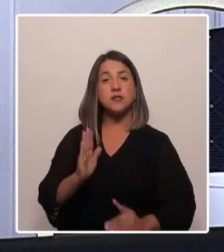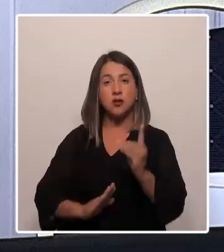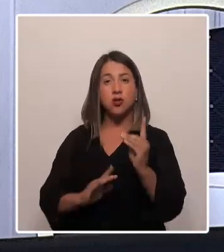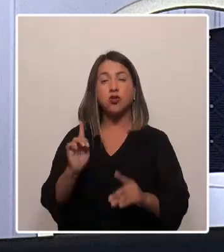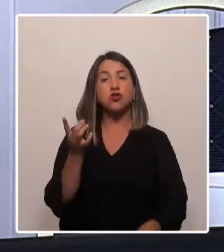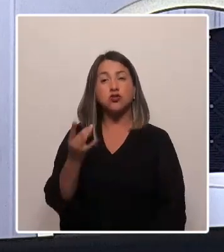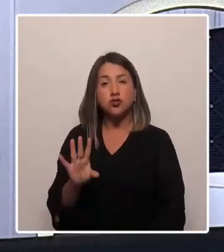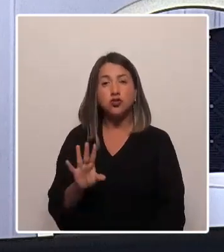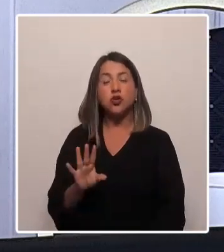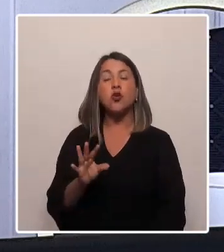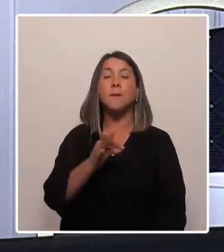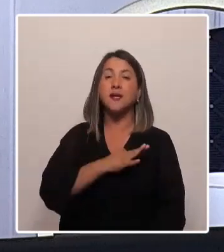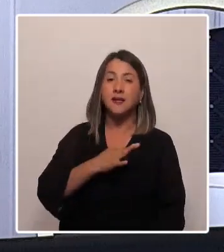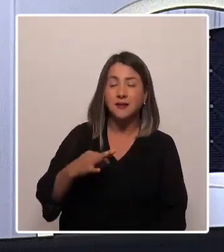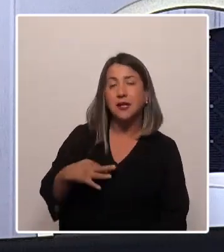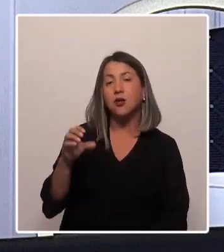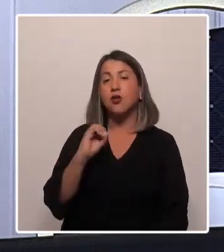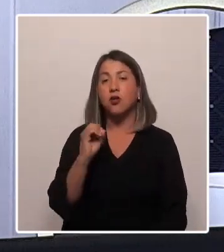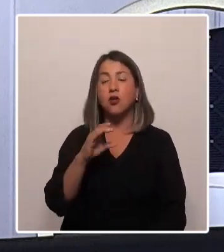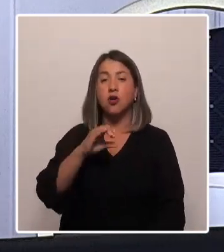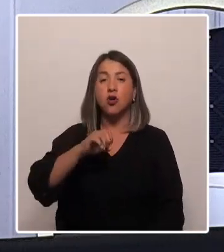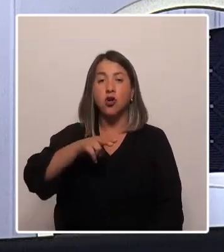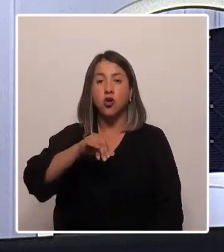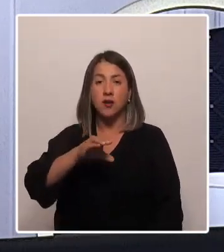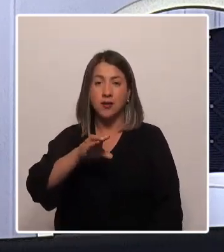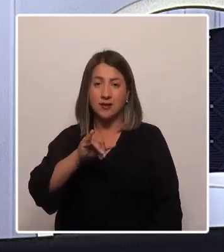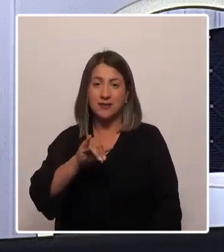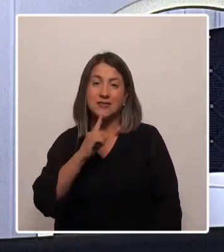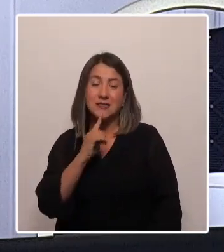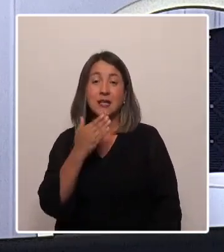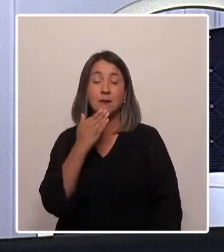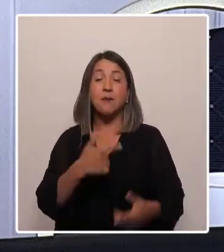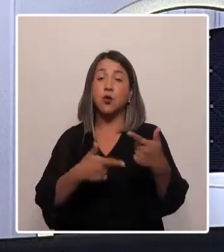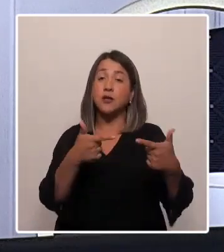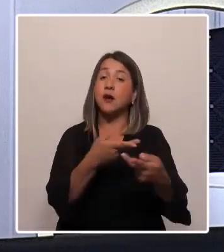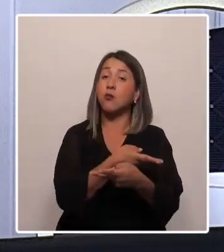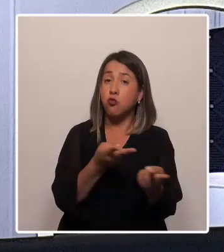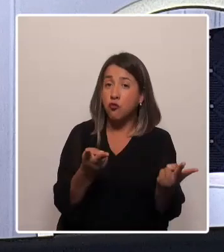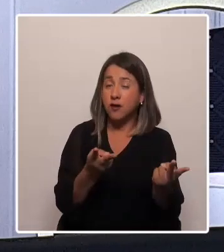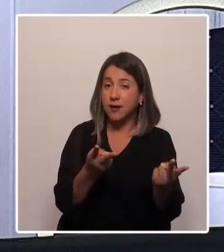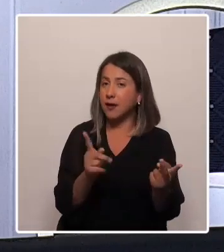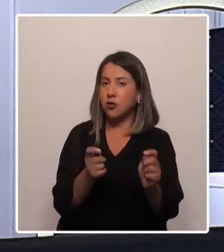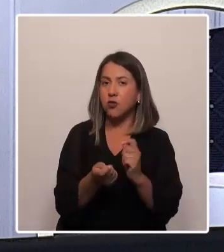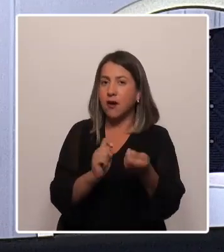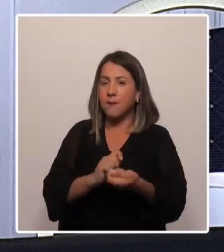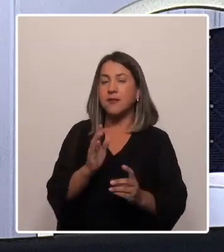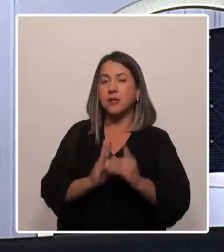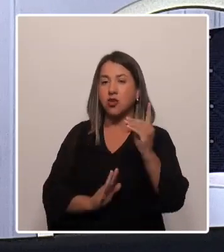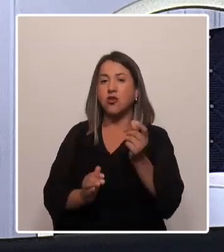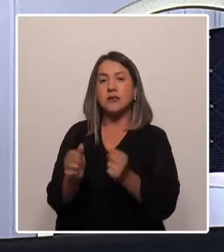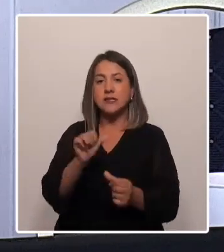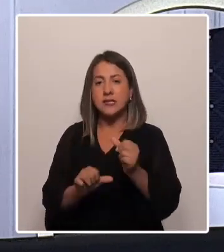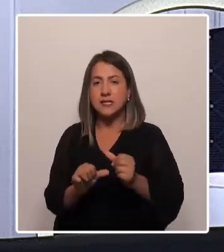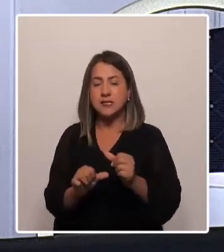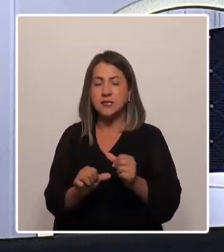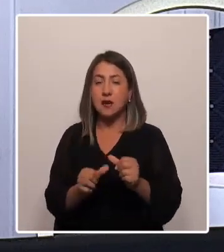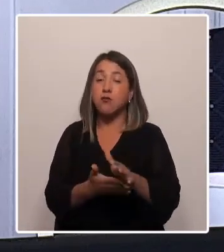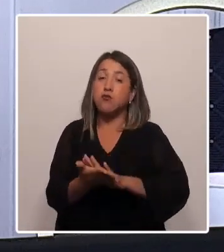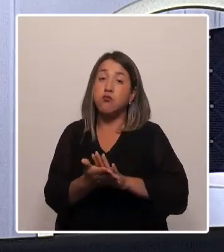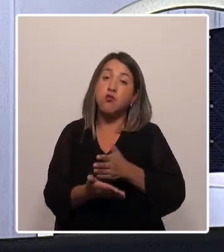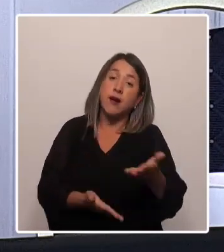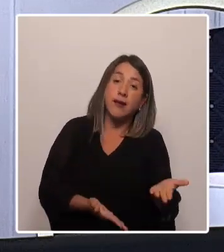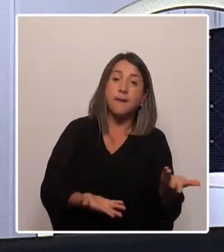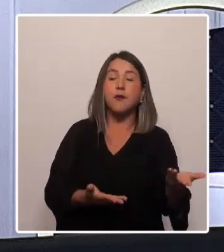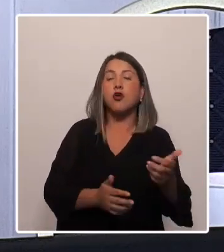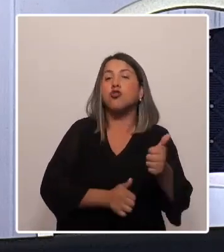sus ministerios o CONICET, sino que con políticas públicas que no conviertan el desarrollo de la ciencia, por ejemplo, en una